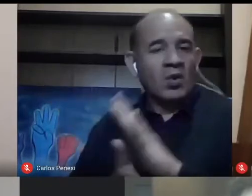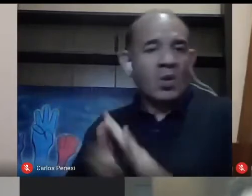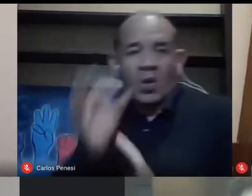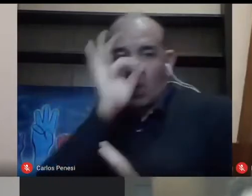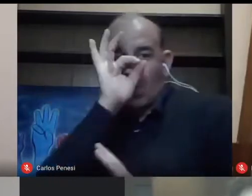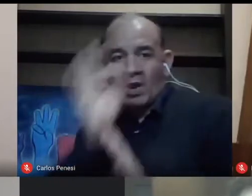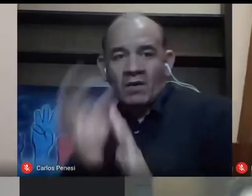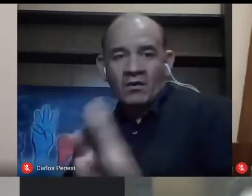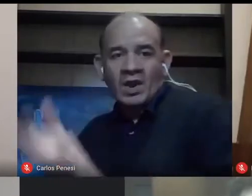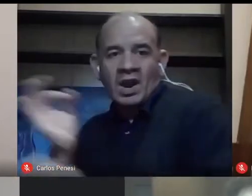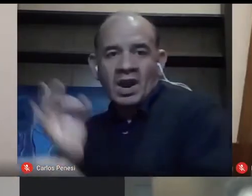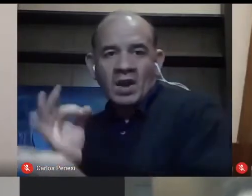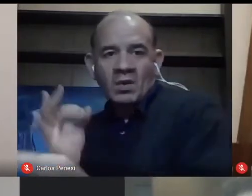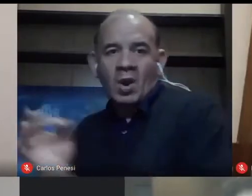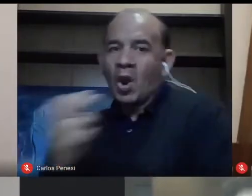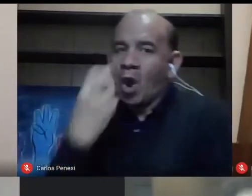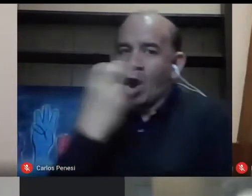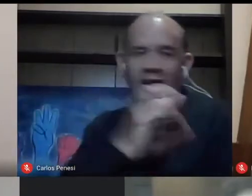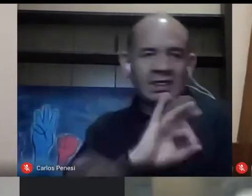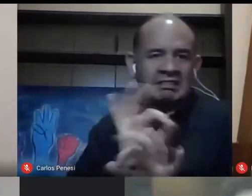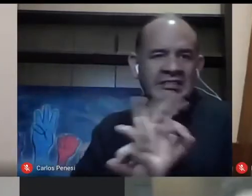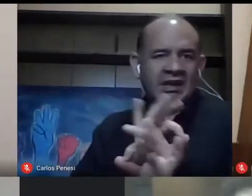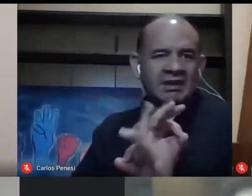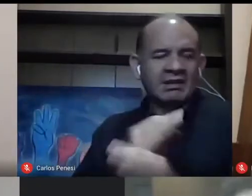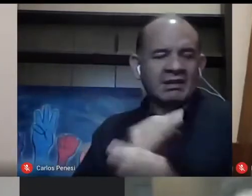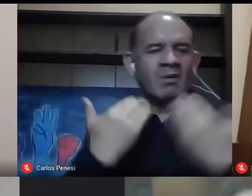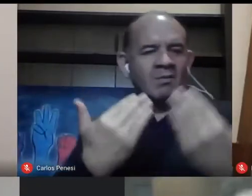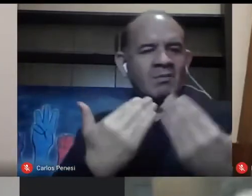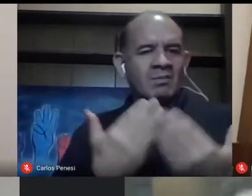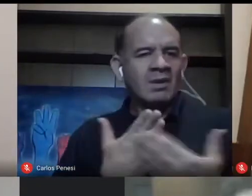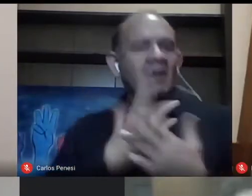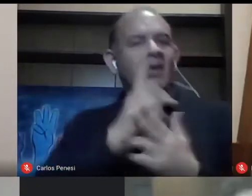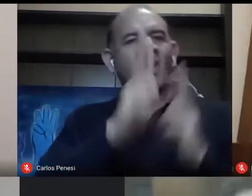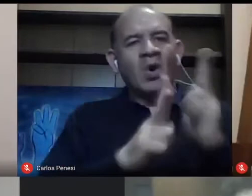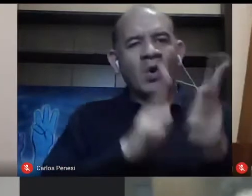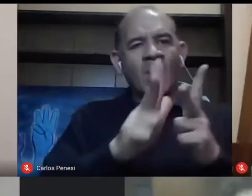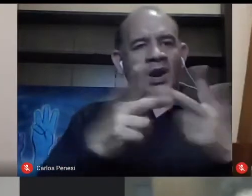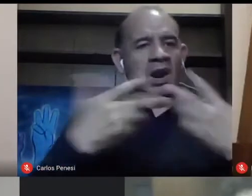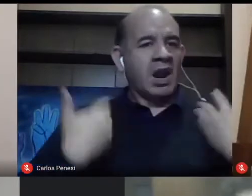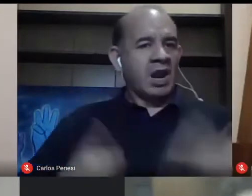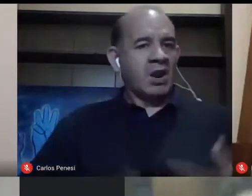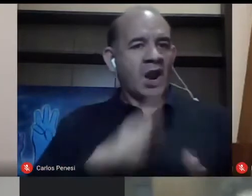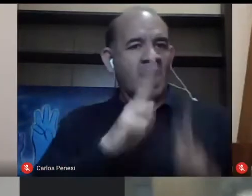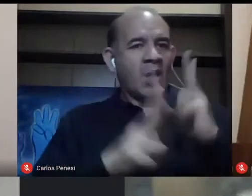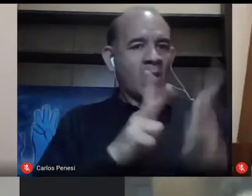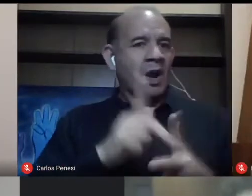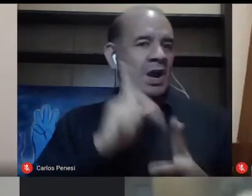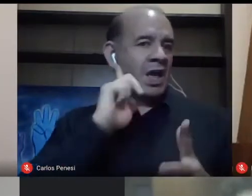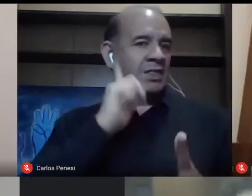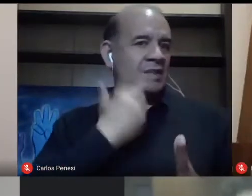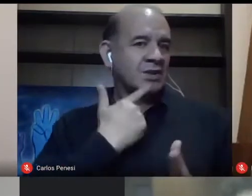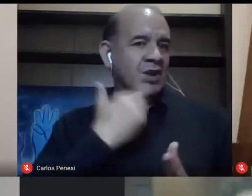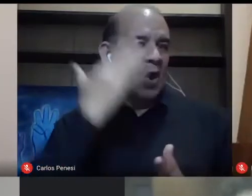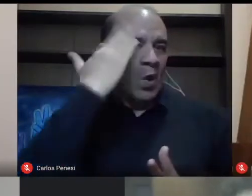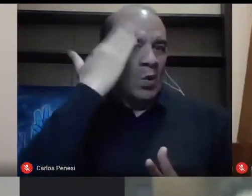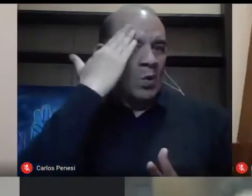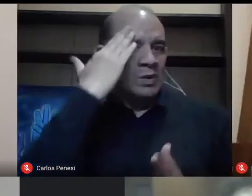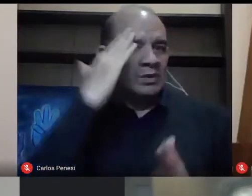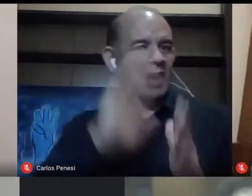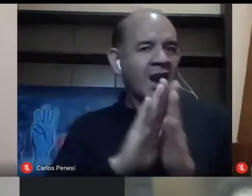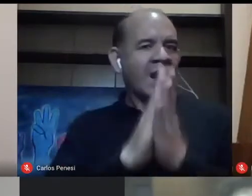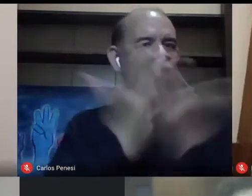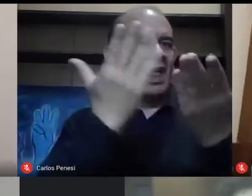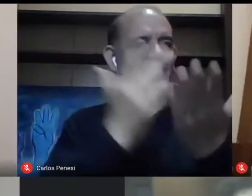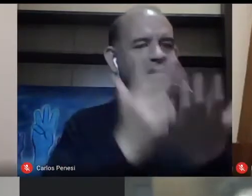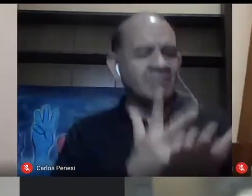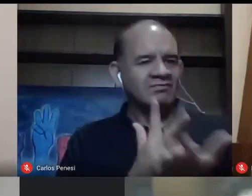están oralizados, acceder en su lenguaje natural, que es la lengua de señas, a la literatura infantil. Esto